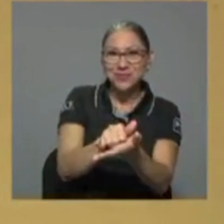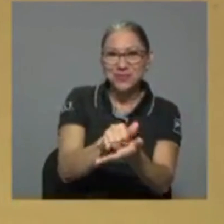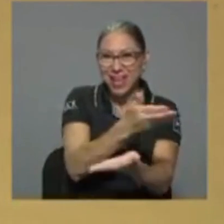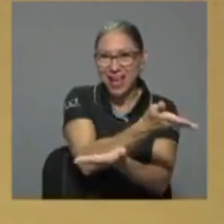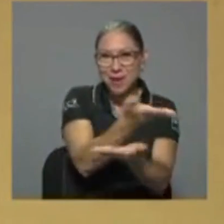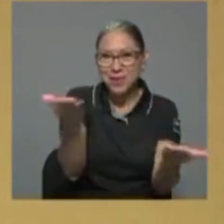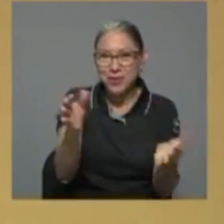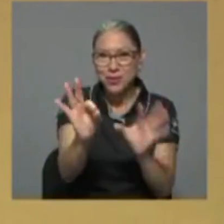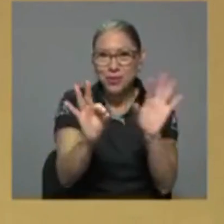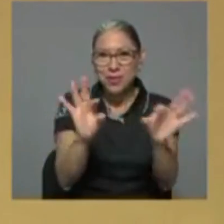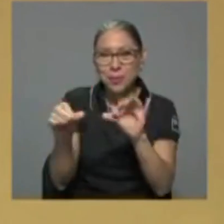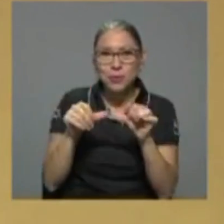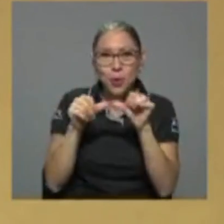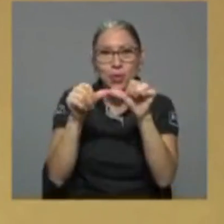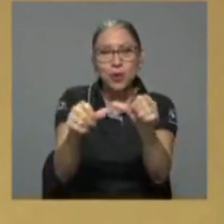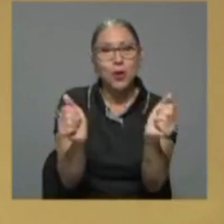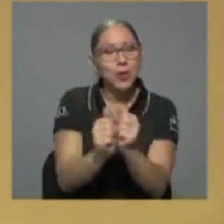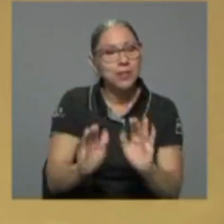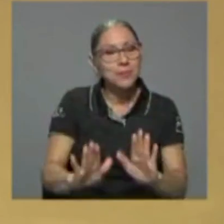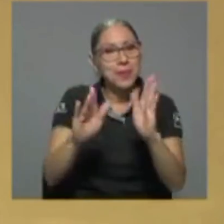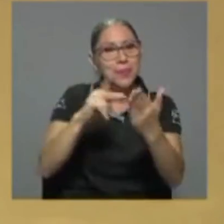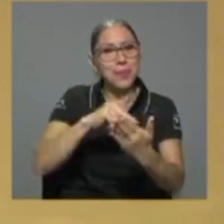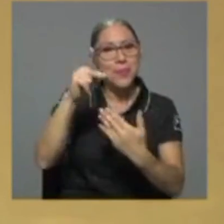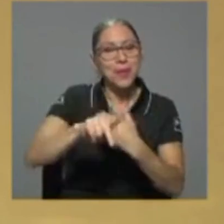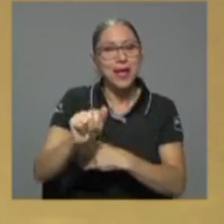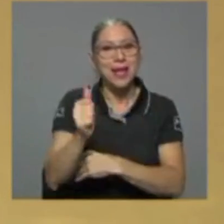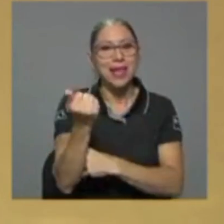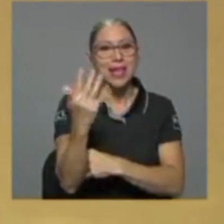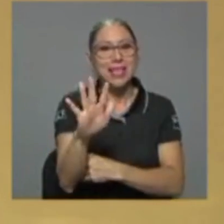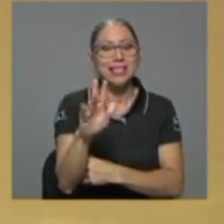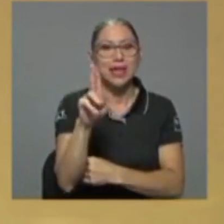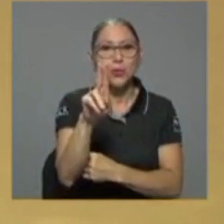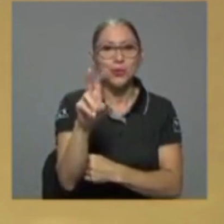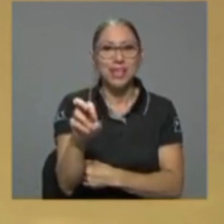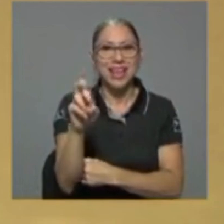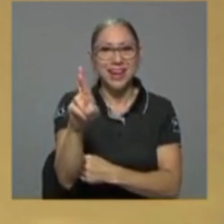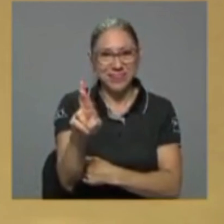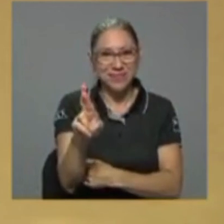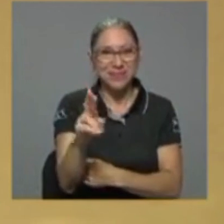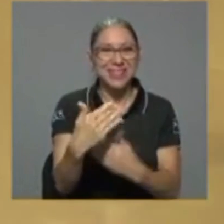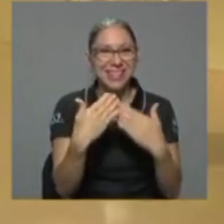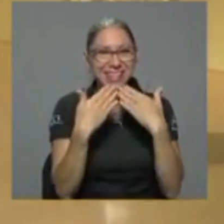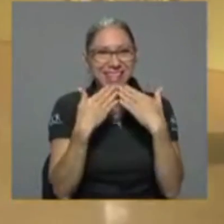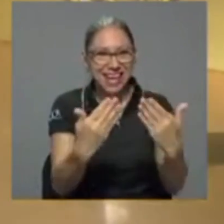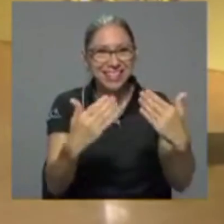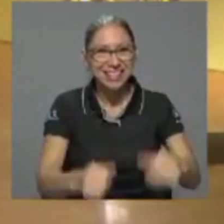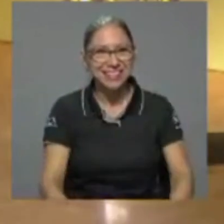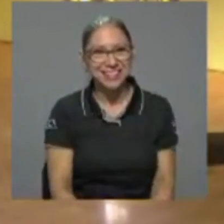invitamos a que se mantengan con los espléndidos programas de 15 UCR. Gracias.